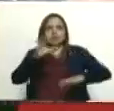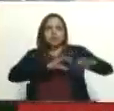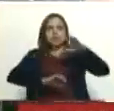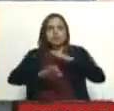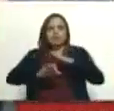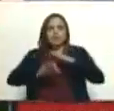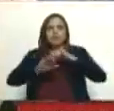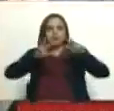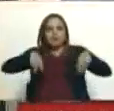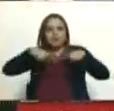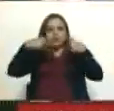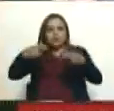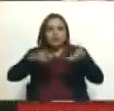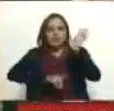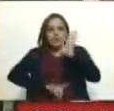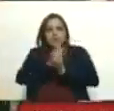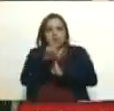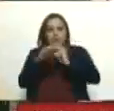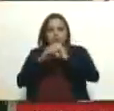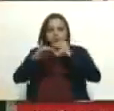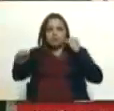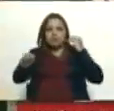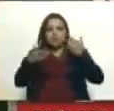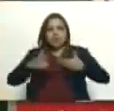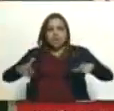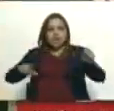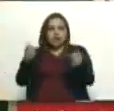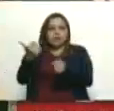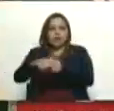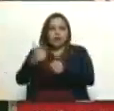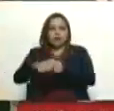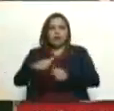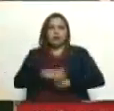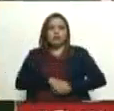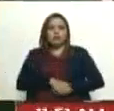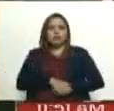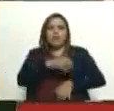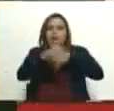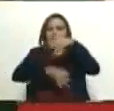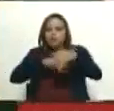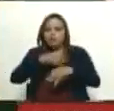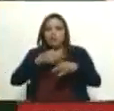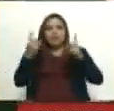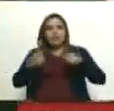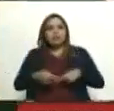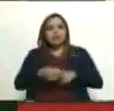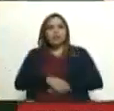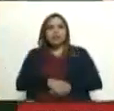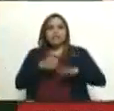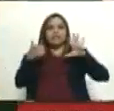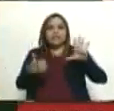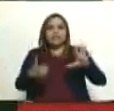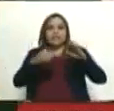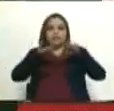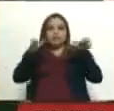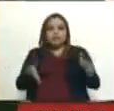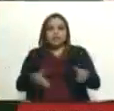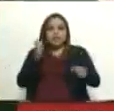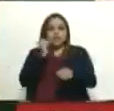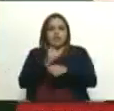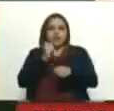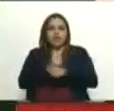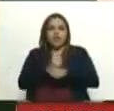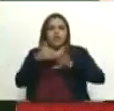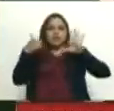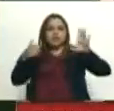y desarrollo sostenible del lago de Maracaibo. Explicaba entonces las 6 mesas de trabajo, 6 vértices de